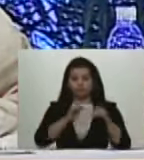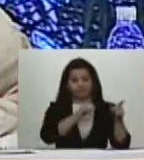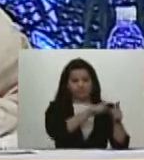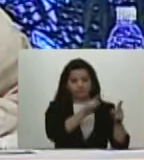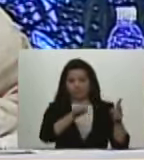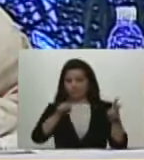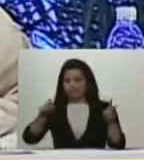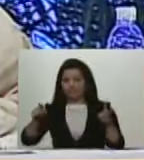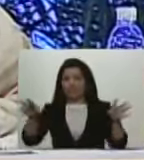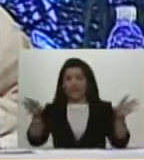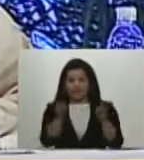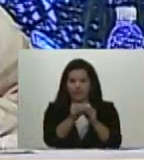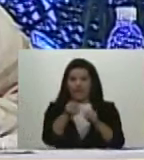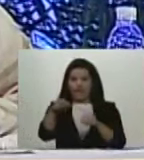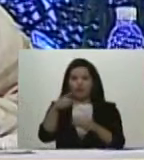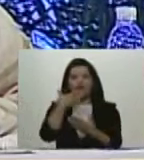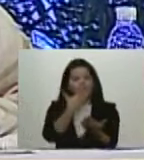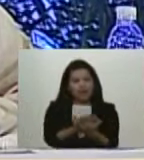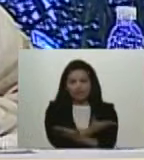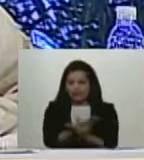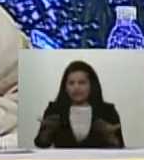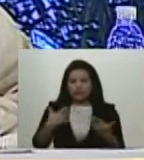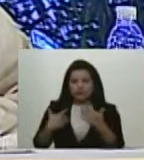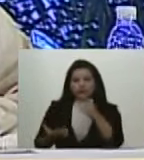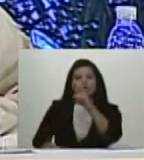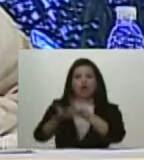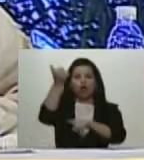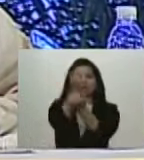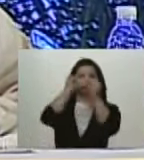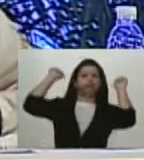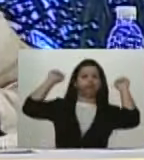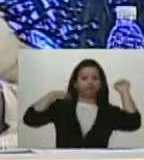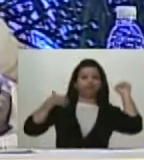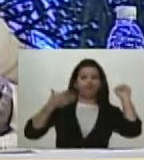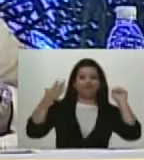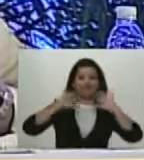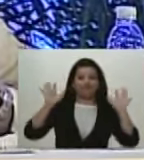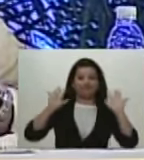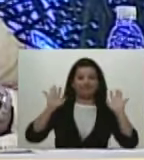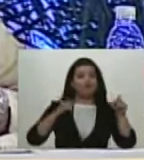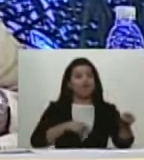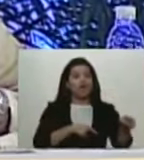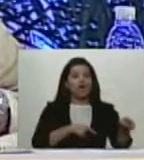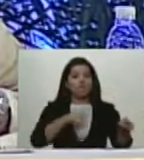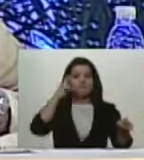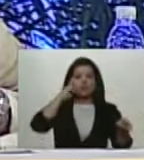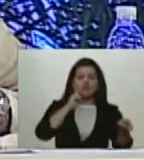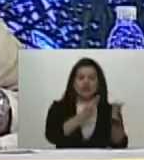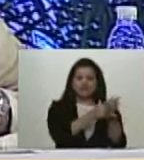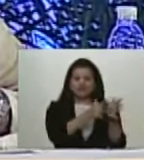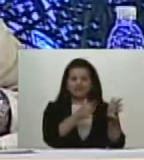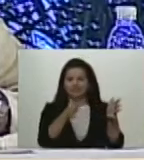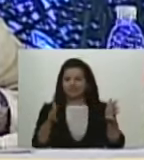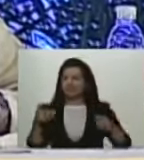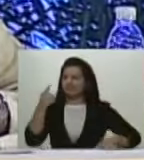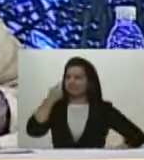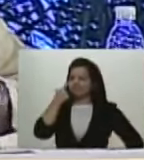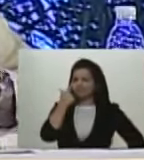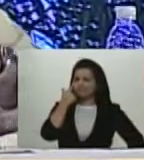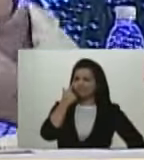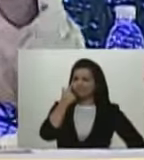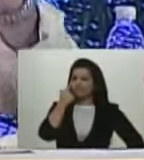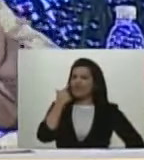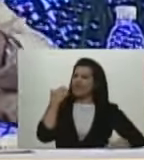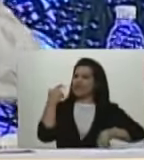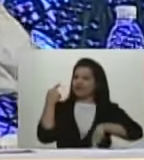Bolívar se dio cuenta que el ciclo revolucionario se había agotado. Y se estaba imponiendo como